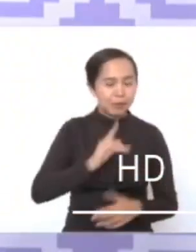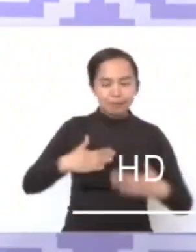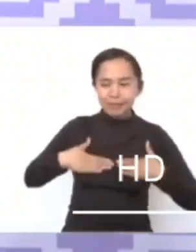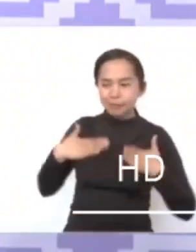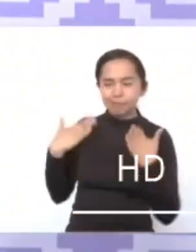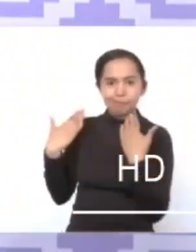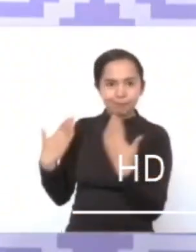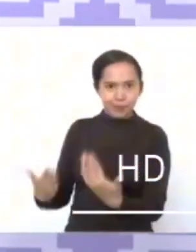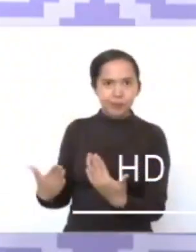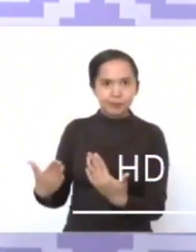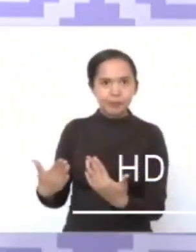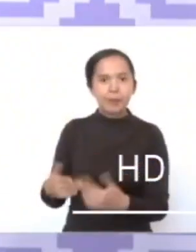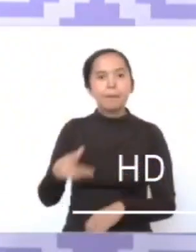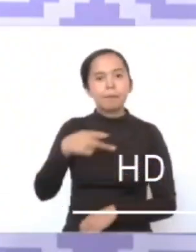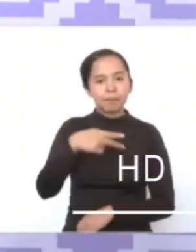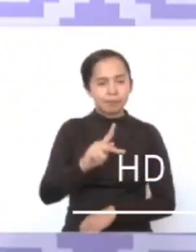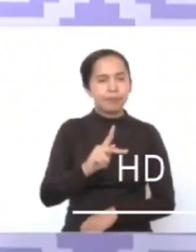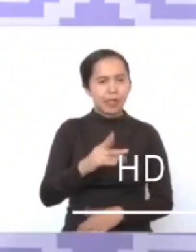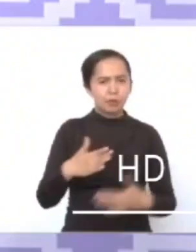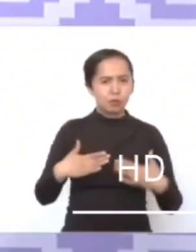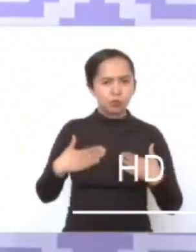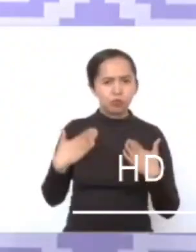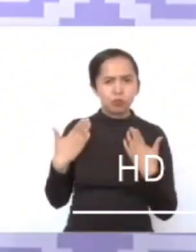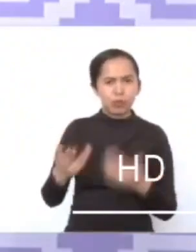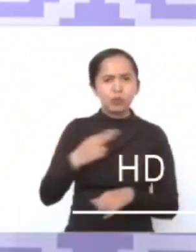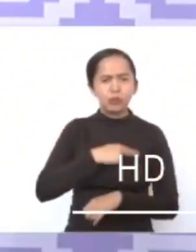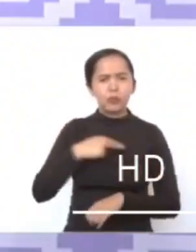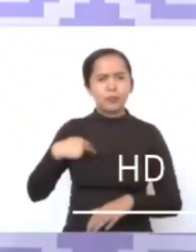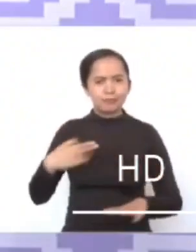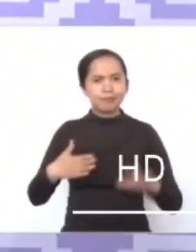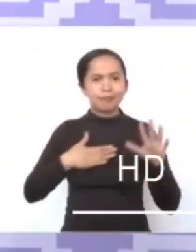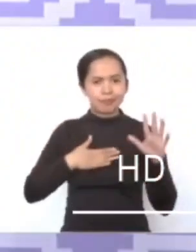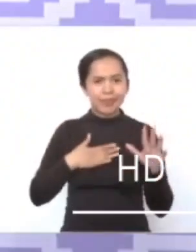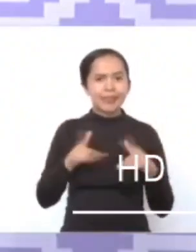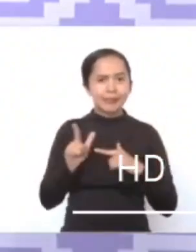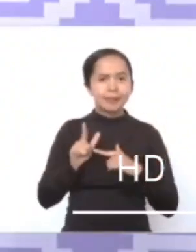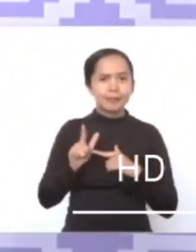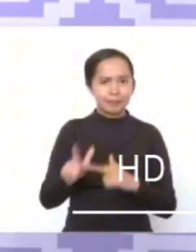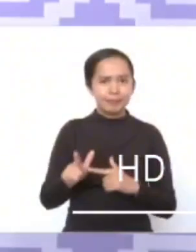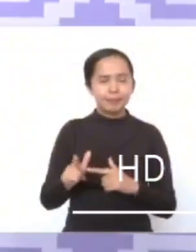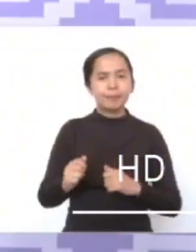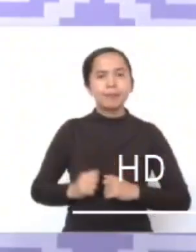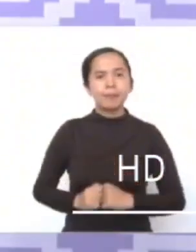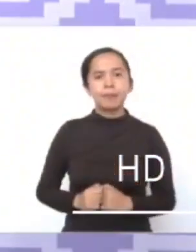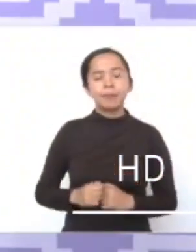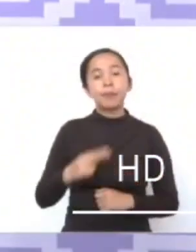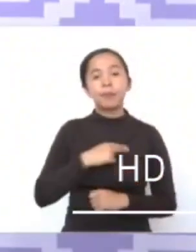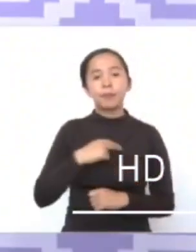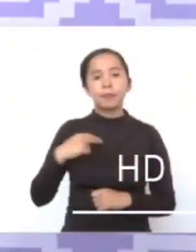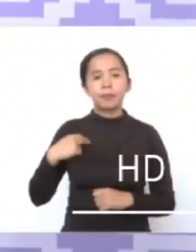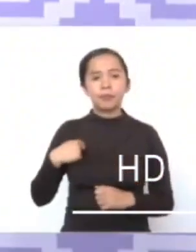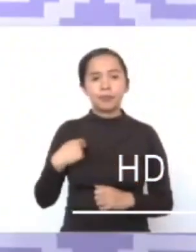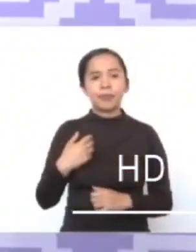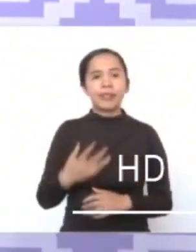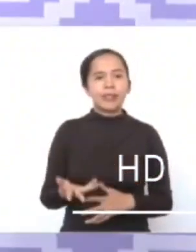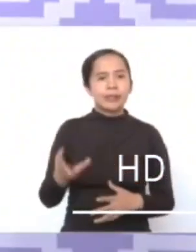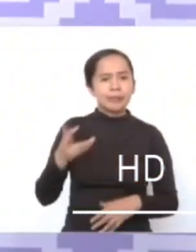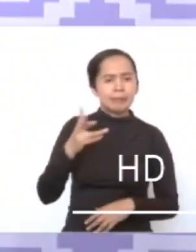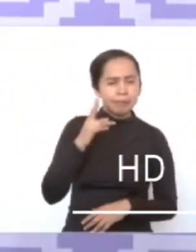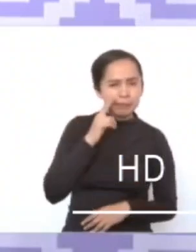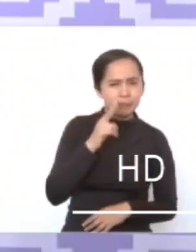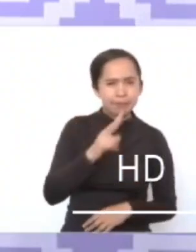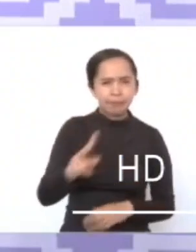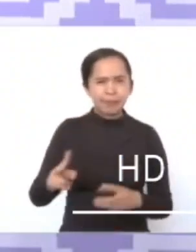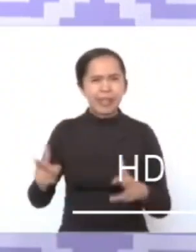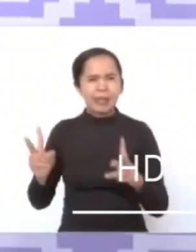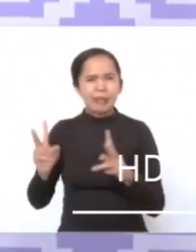pero tengan la confianza de que estamos comprometidos en lograr ese objetivo. No nos queda duda que disminuir las desigualdades y